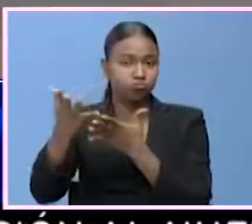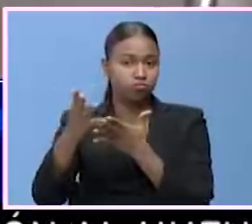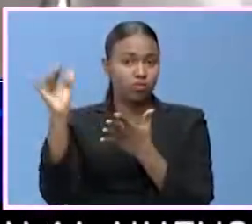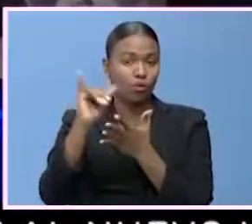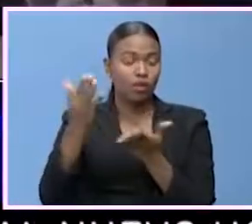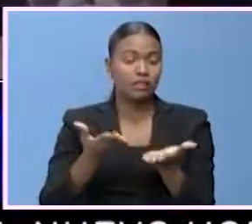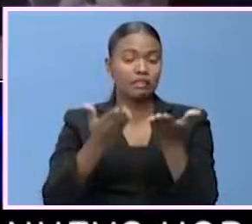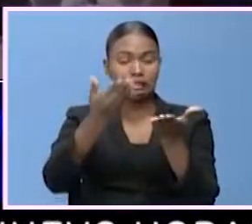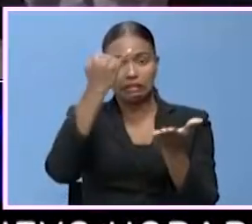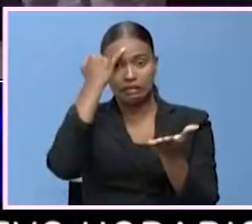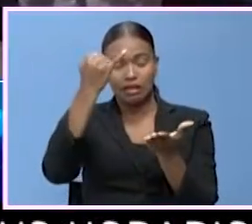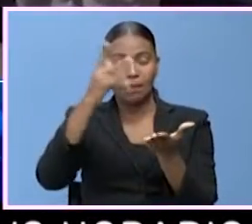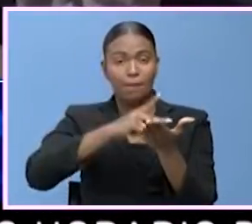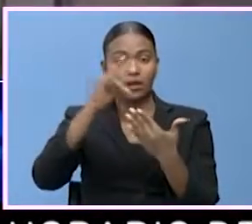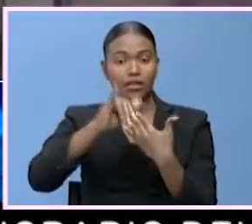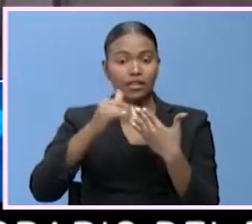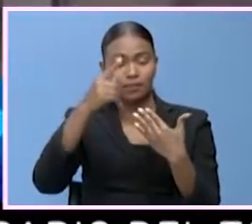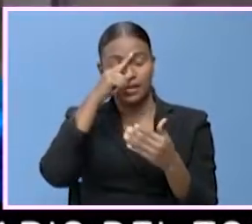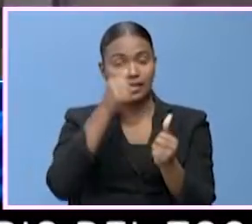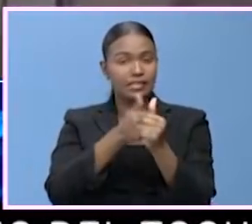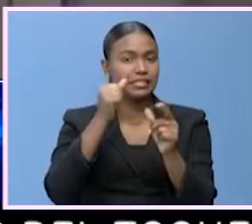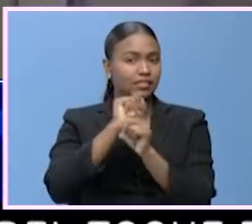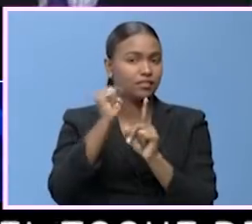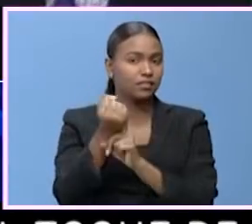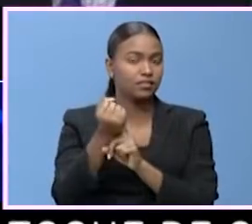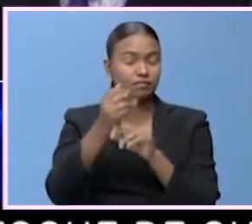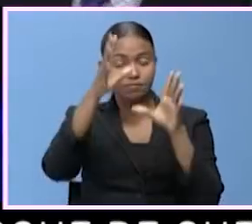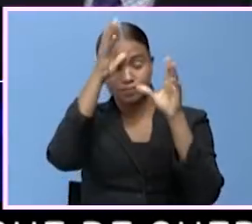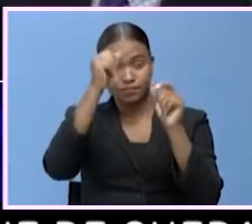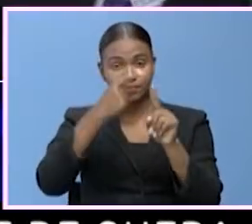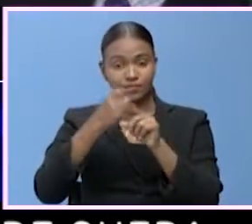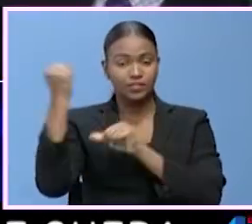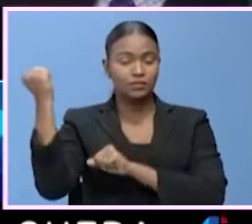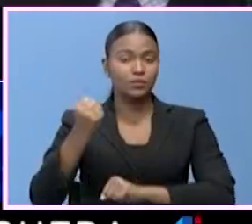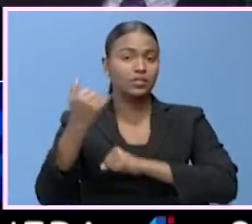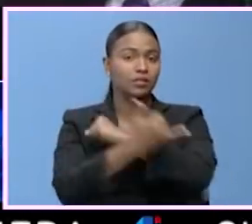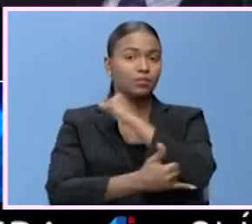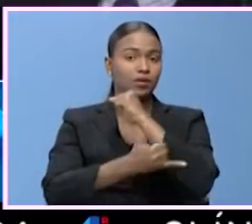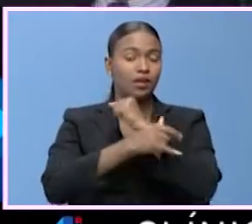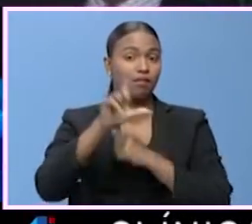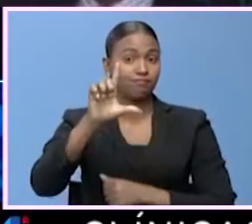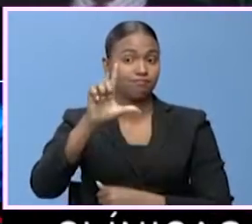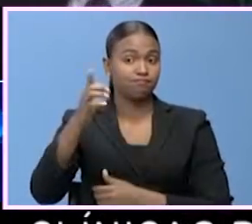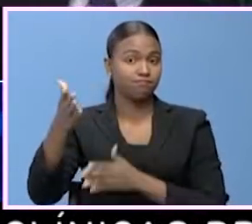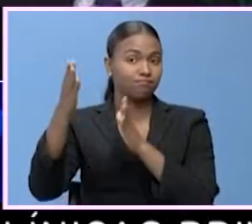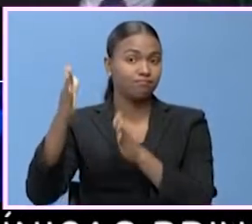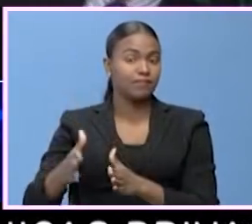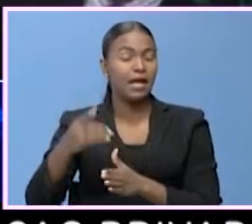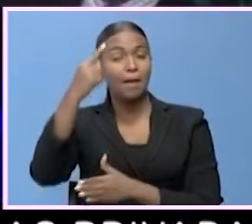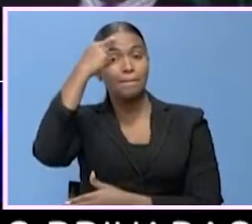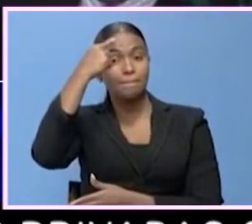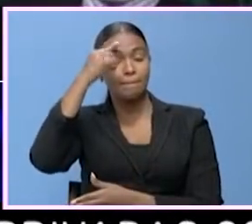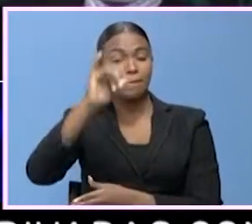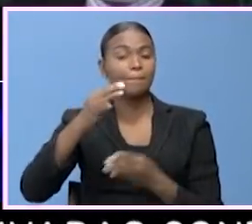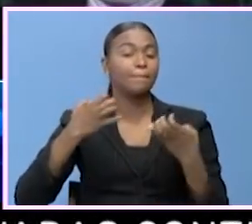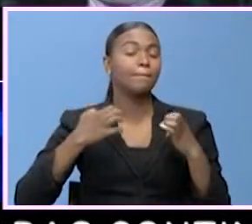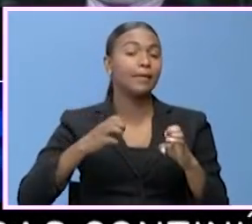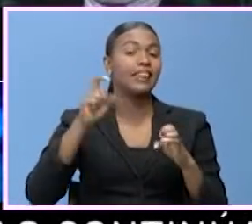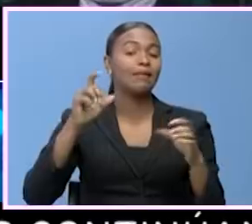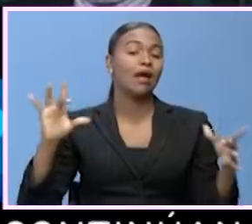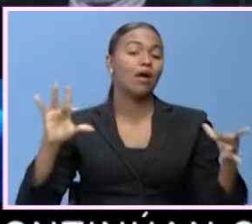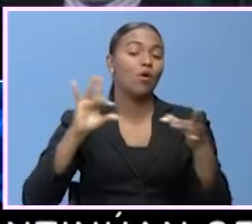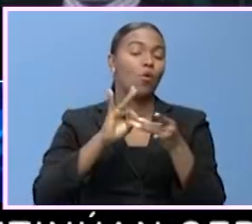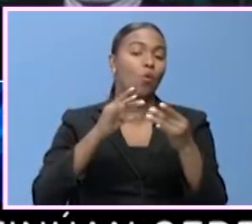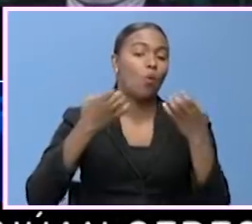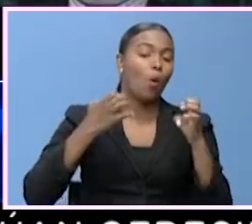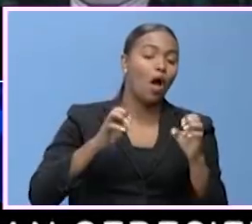que se plantea un proyecto legislativo en ese sentido, el presidente de la Fuerza del Pueblo, Leonel Fernández, entiende que ese esfuerzo se debe unir